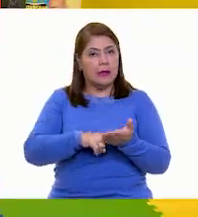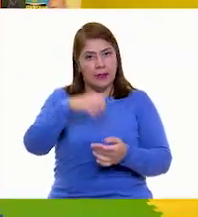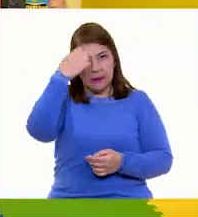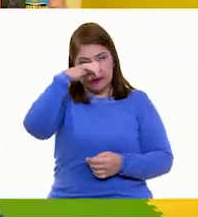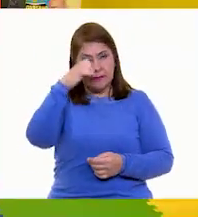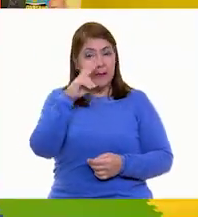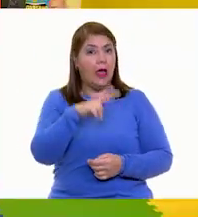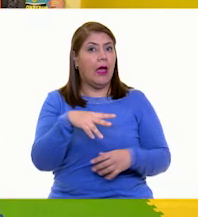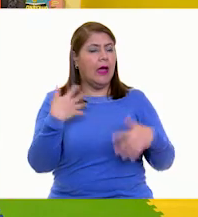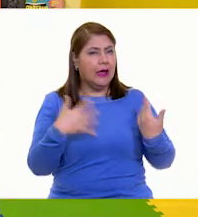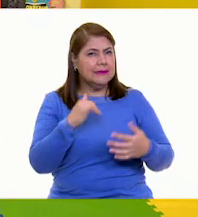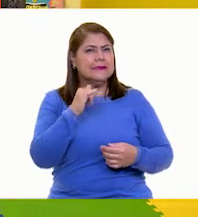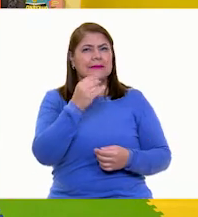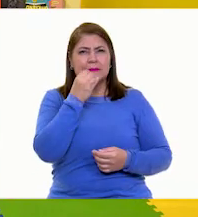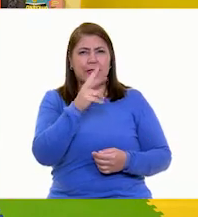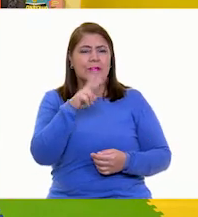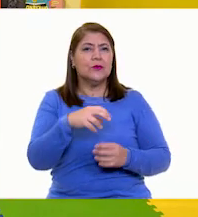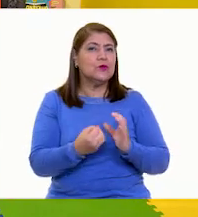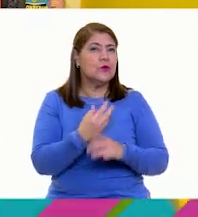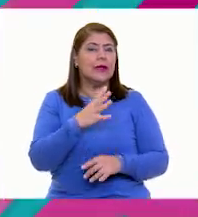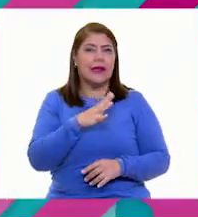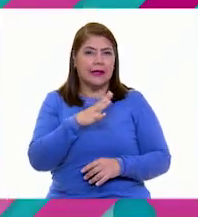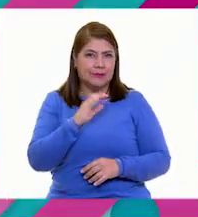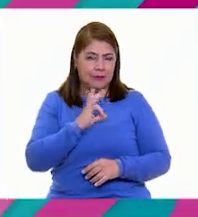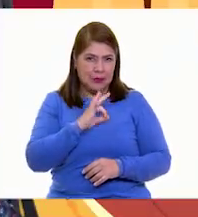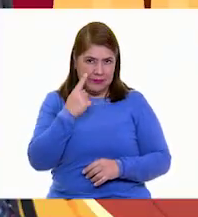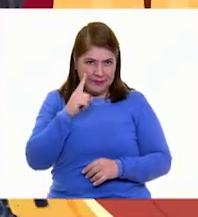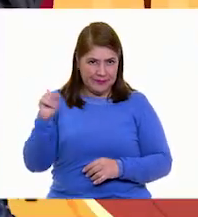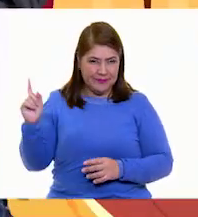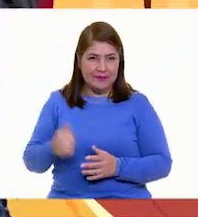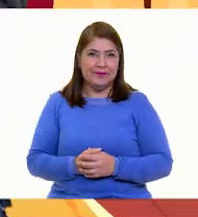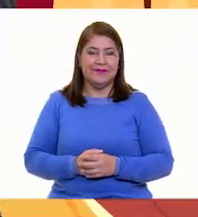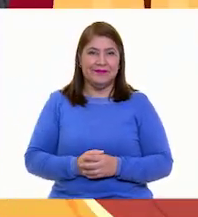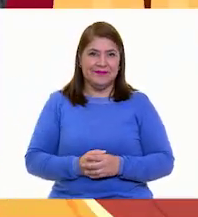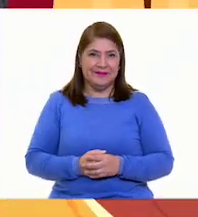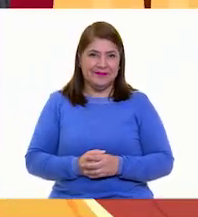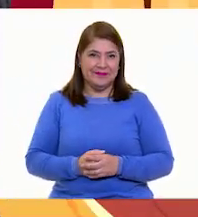algo nuevo para platicarnos. ¡Vamos a verla! ¡Vamos!